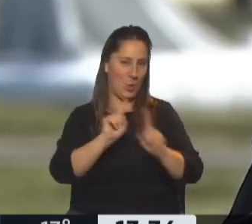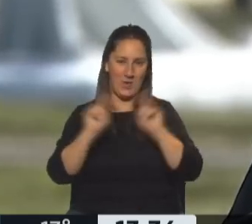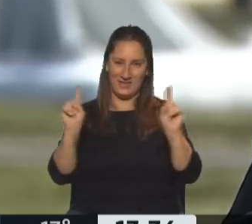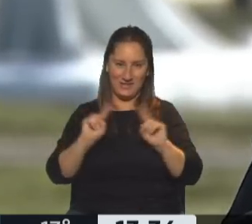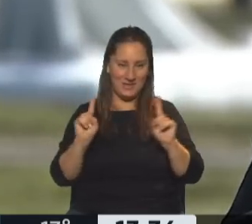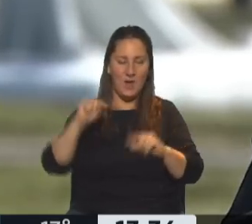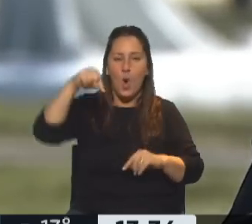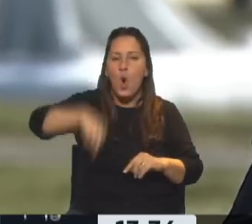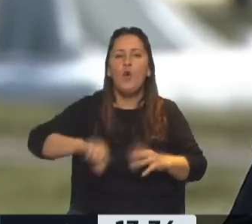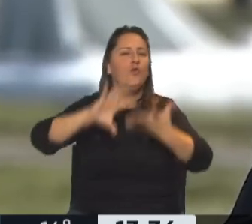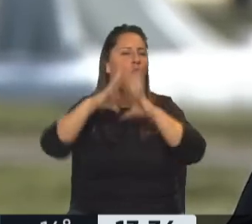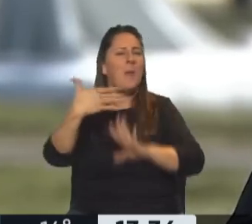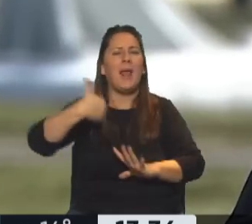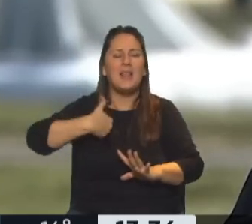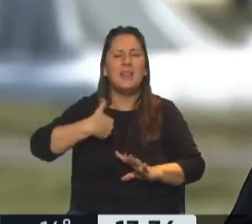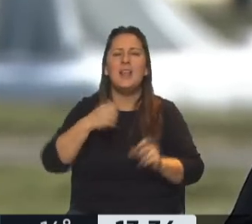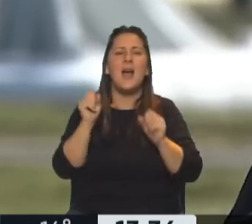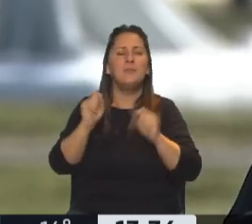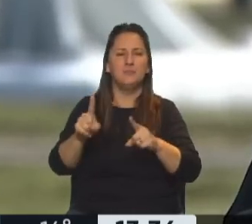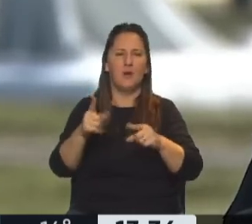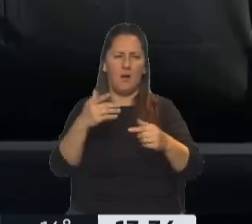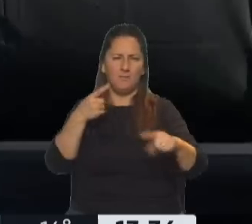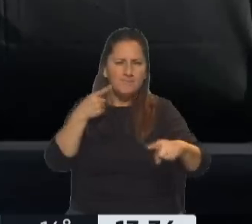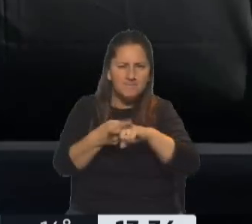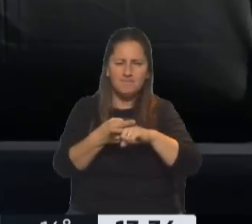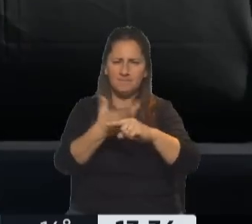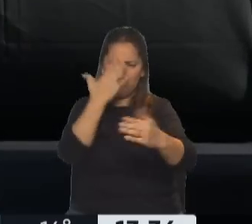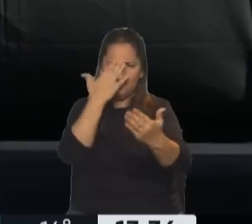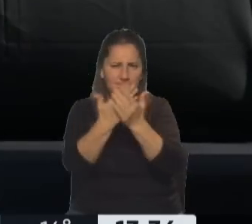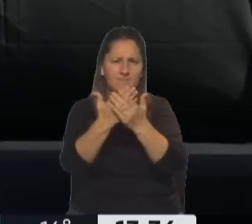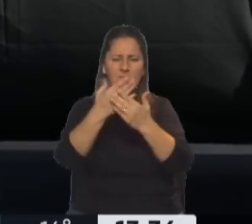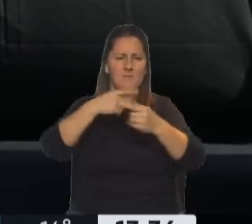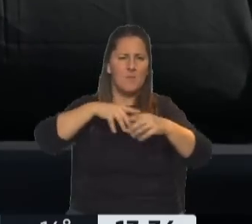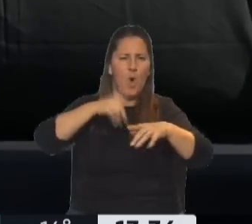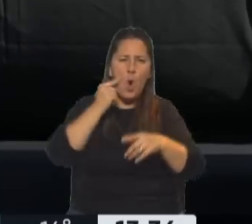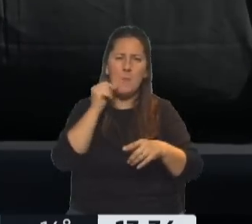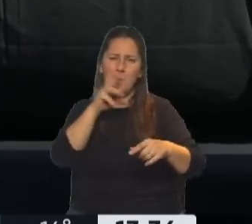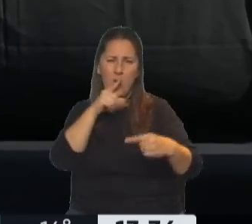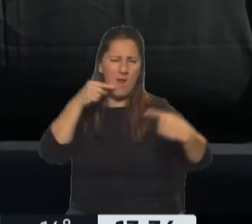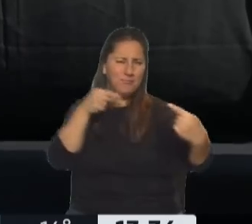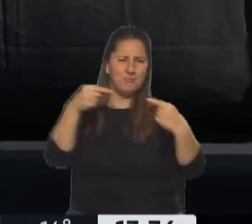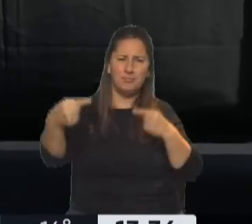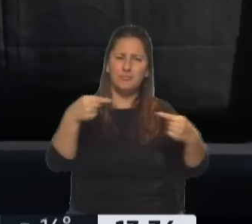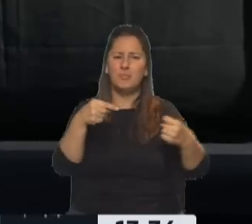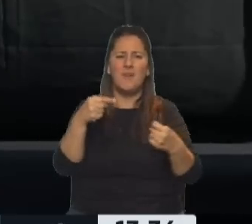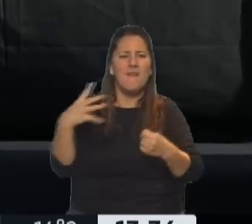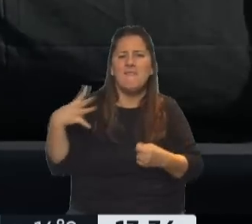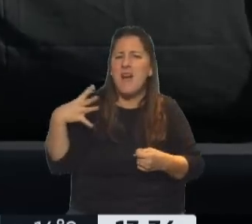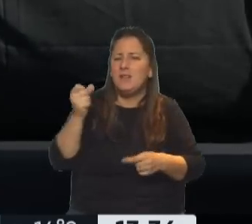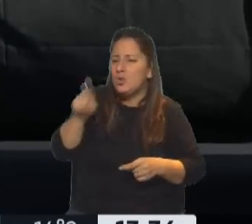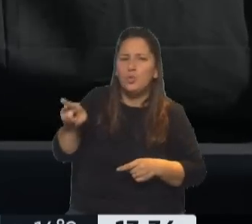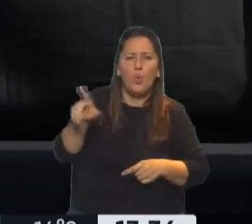La Argentina de hoy nos enfrenta a un montón de hombres y mujeres que no encuentran en su